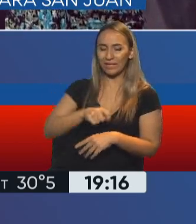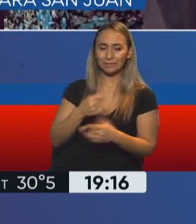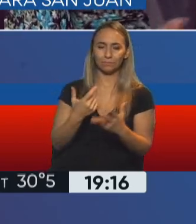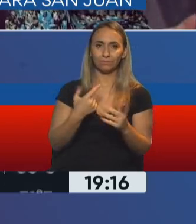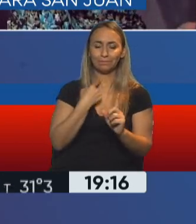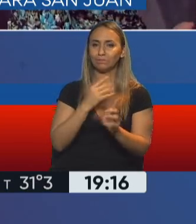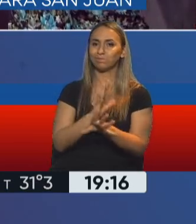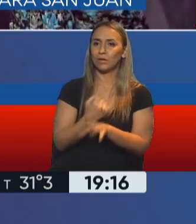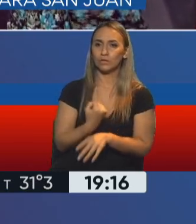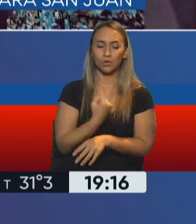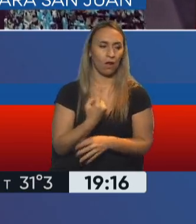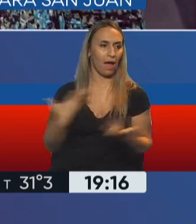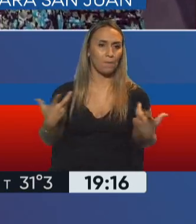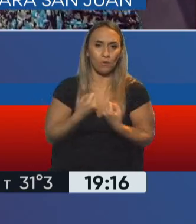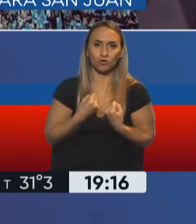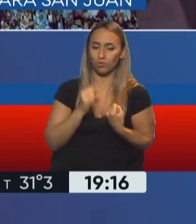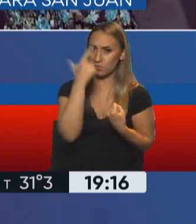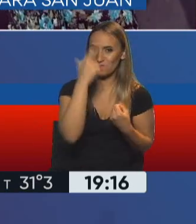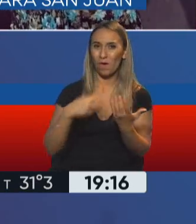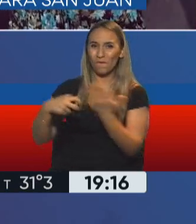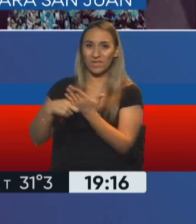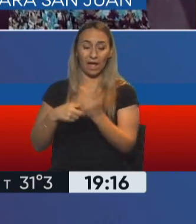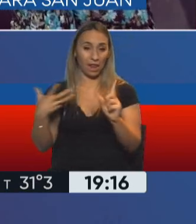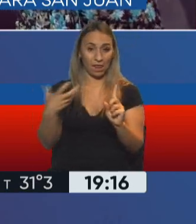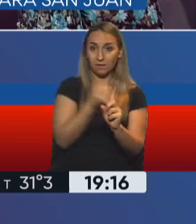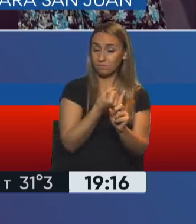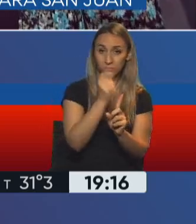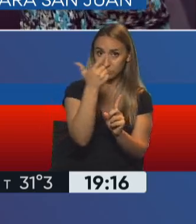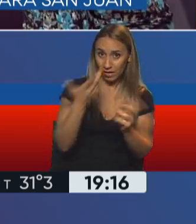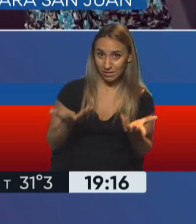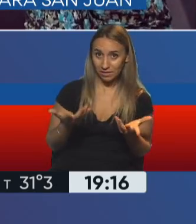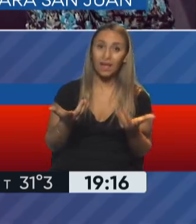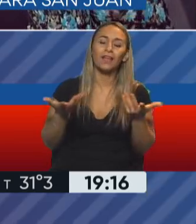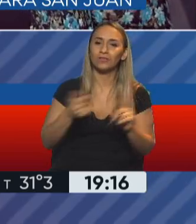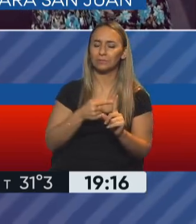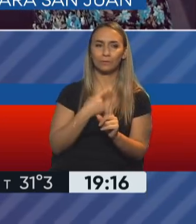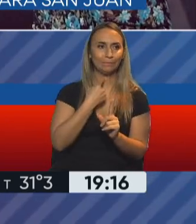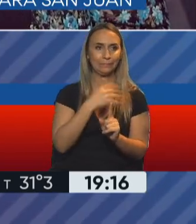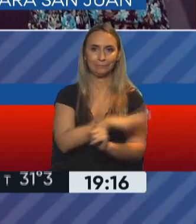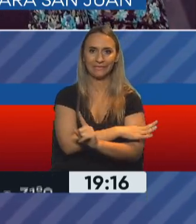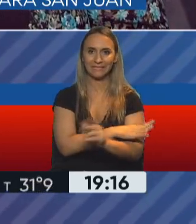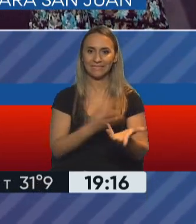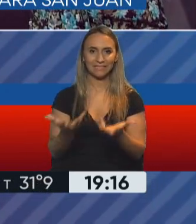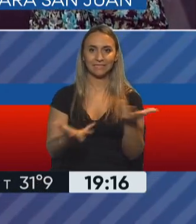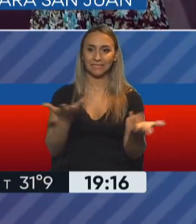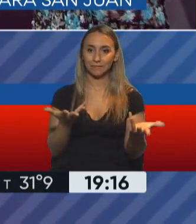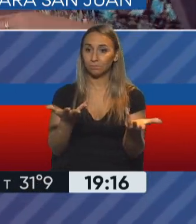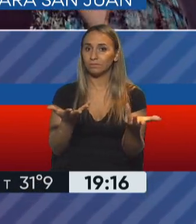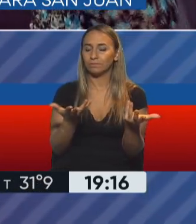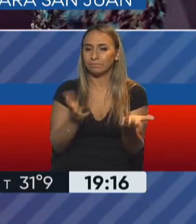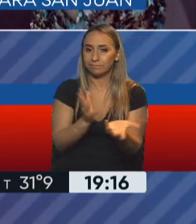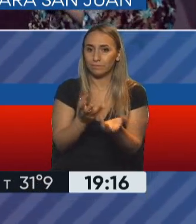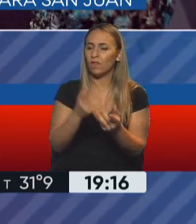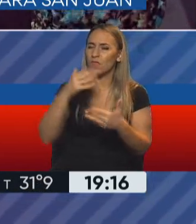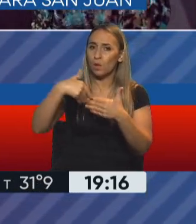fiscal, entonces queda reducido a prácticamente muy poco, ¿no? Porque sabe que va a tener problemas después con